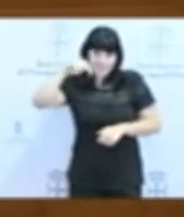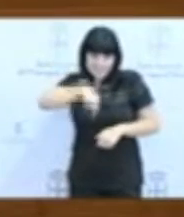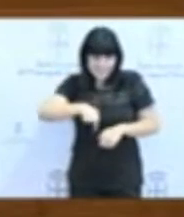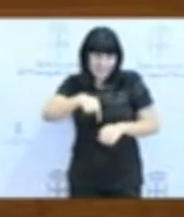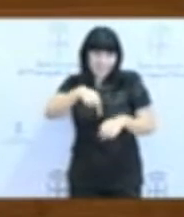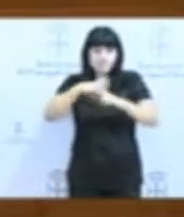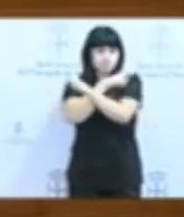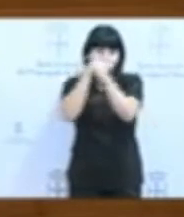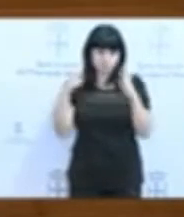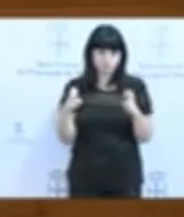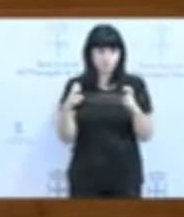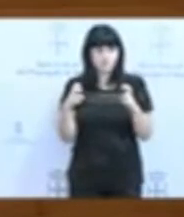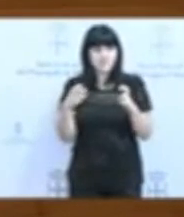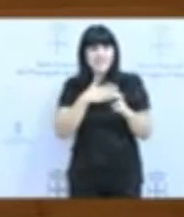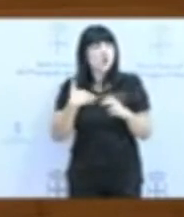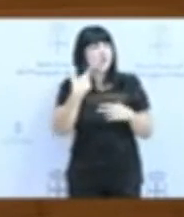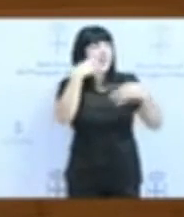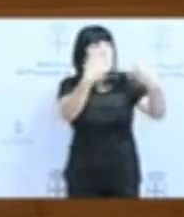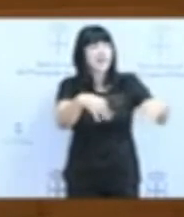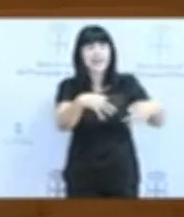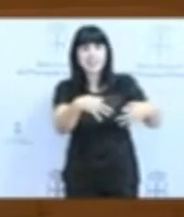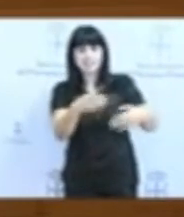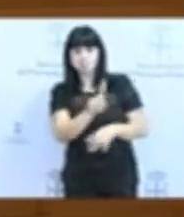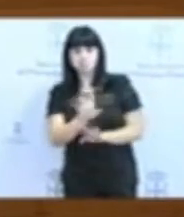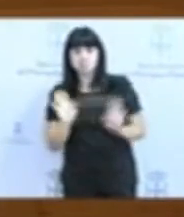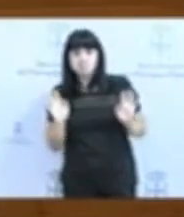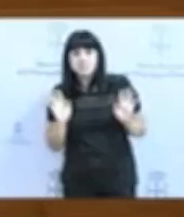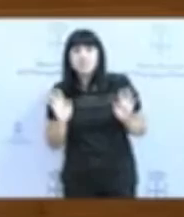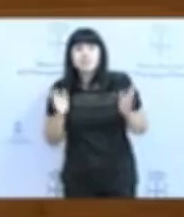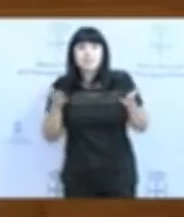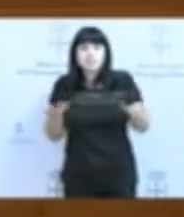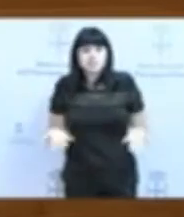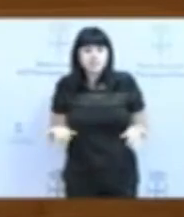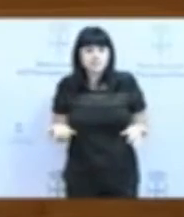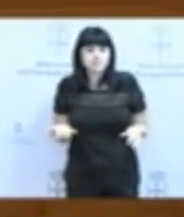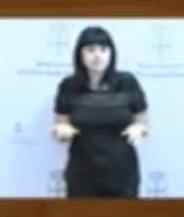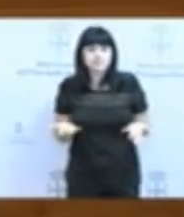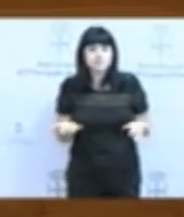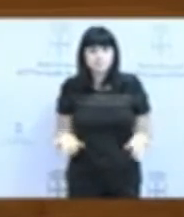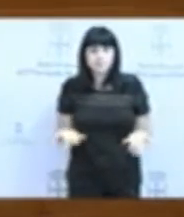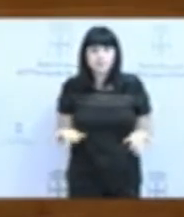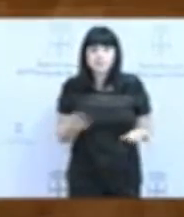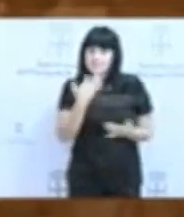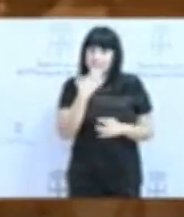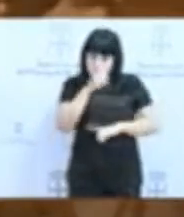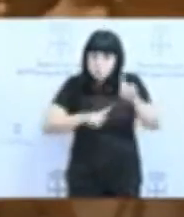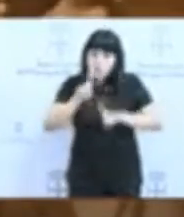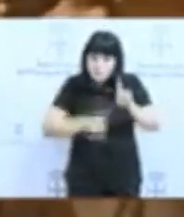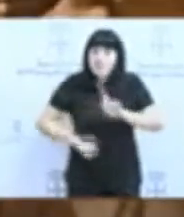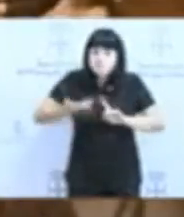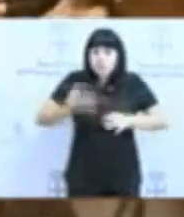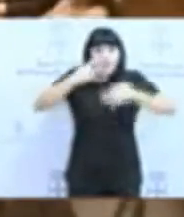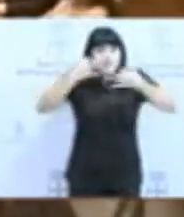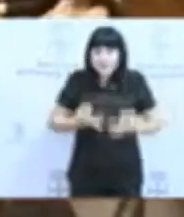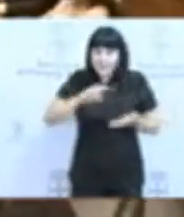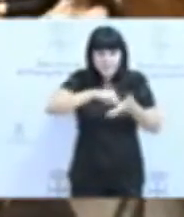los problemas. Y esto lo hemos interiorizado hasta el punto de que de que cuando hay un problema de verdad que ya no se puede resolver como se